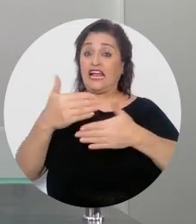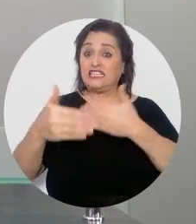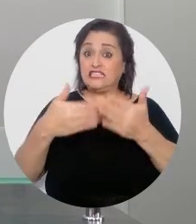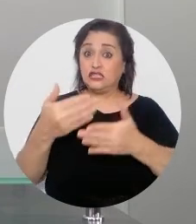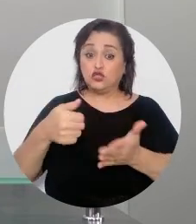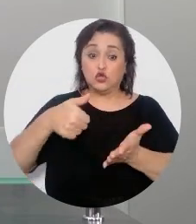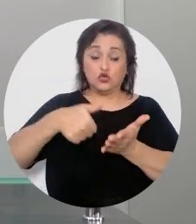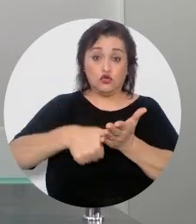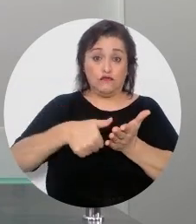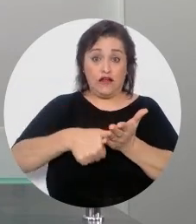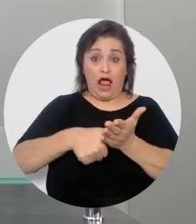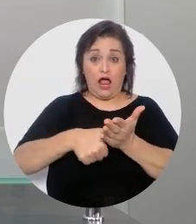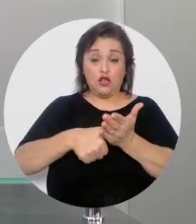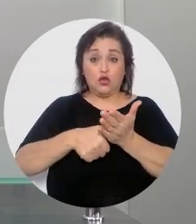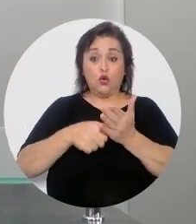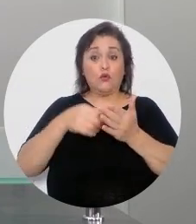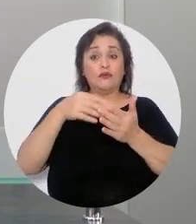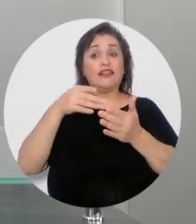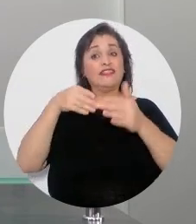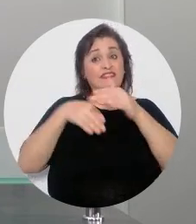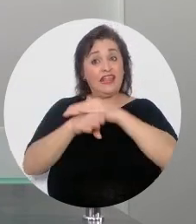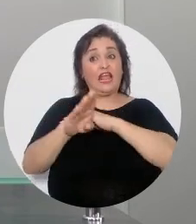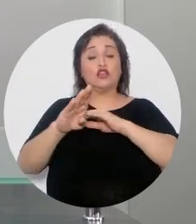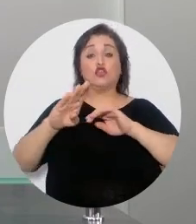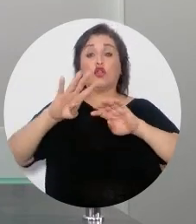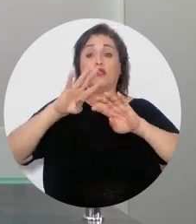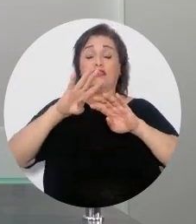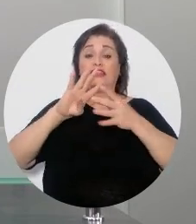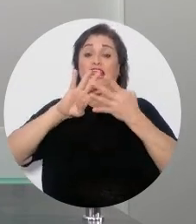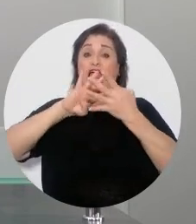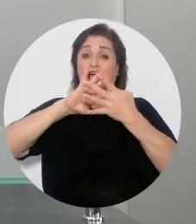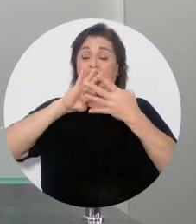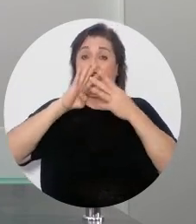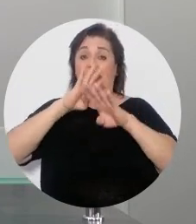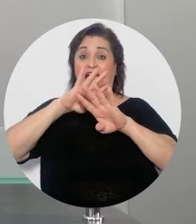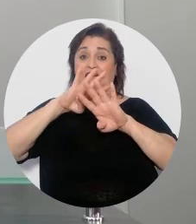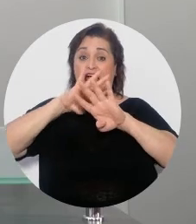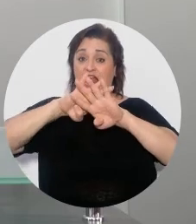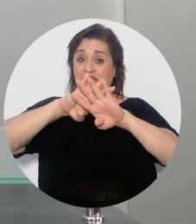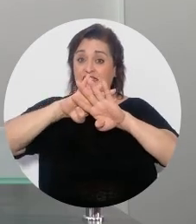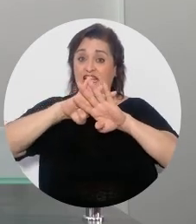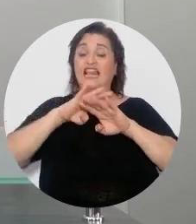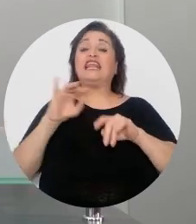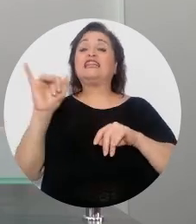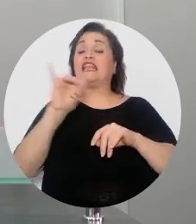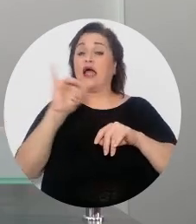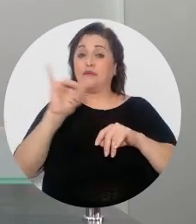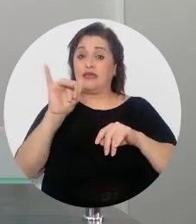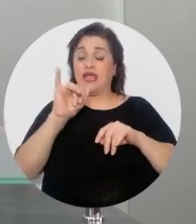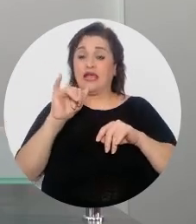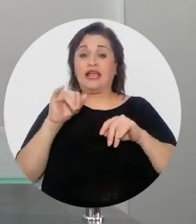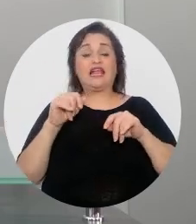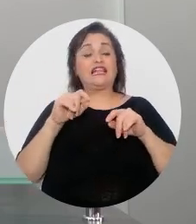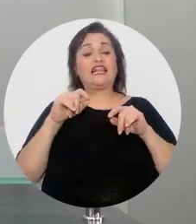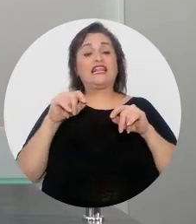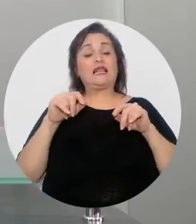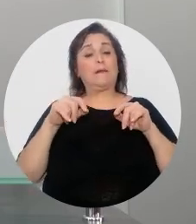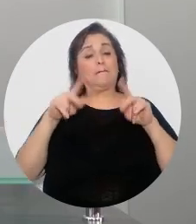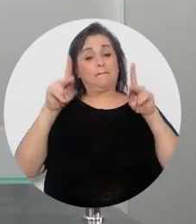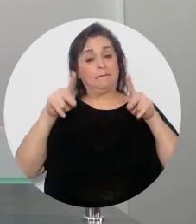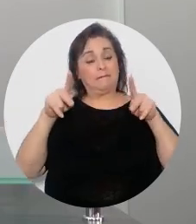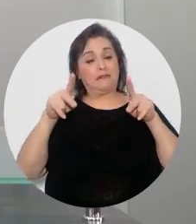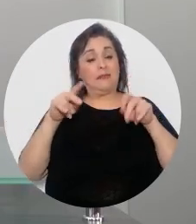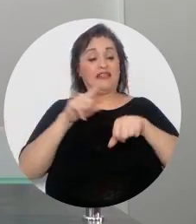ejercicio del sufragio en centros penitenciarios y el de mensajes navideños de los candidatos a la presidencia o de las